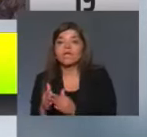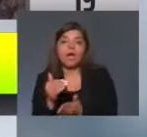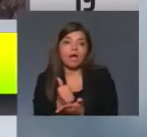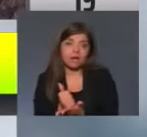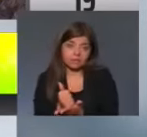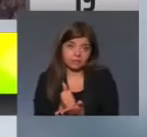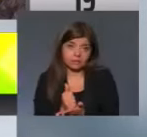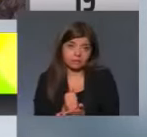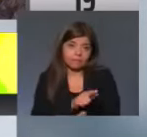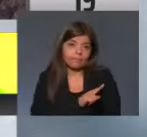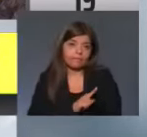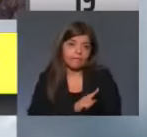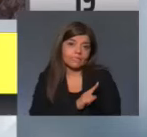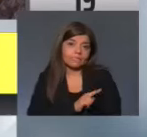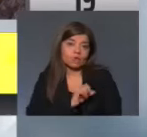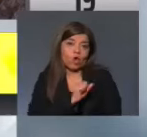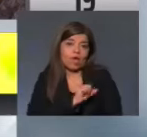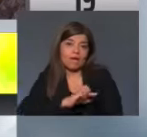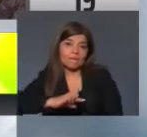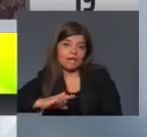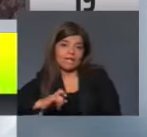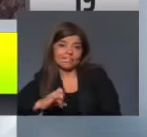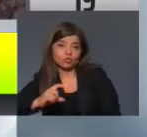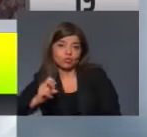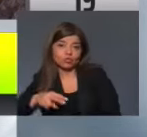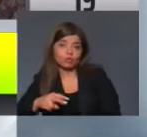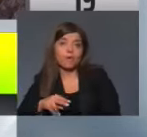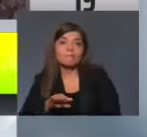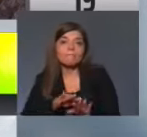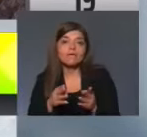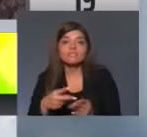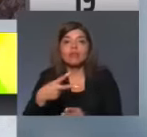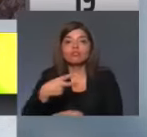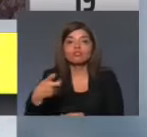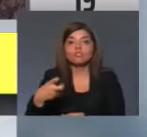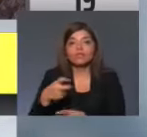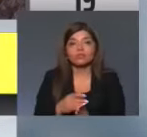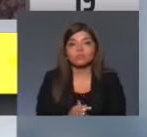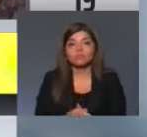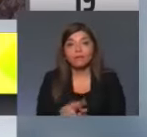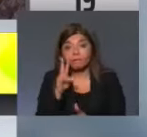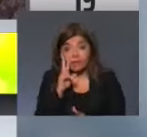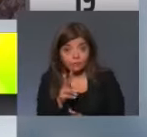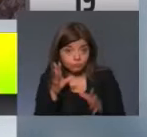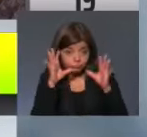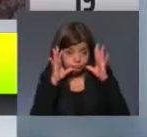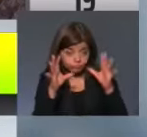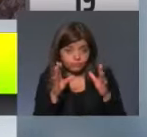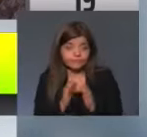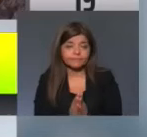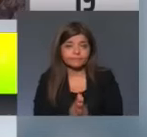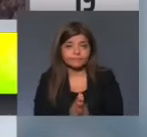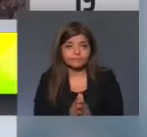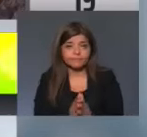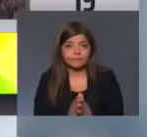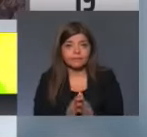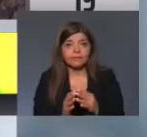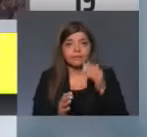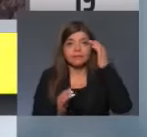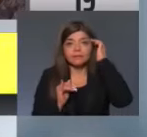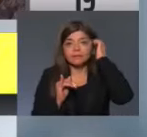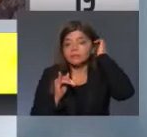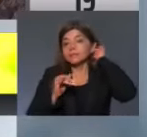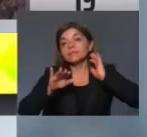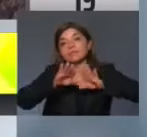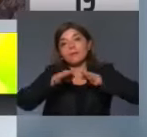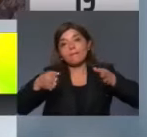licencia de aplicación, mesa 200. Gracias, Hasler. Mesa 200, escuchamos, vale. Claro, y también, sí, mesa